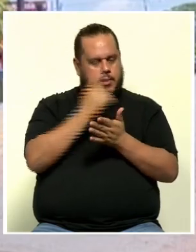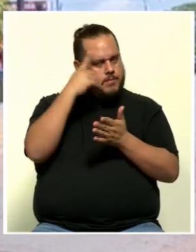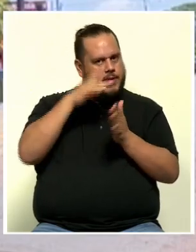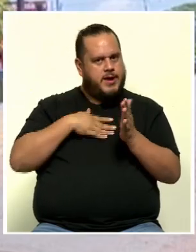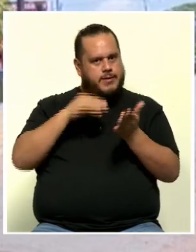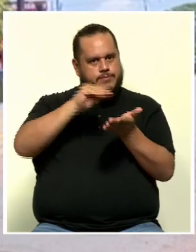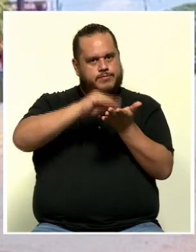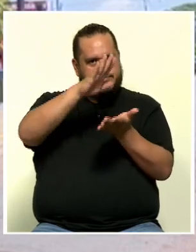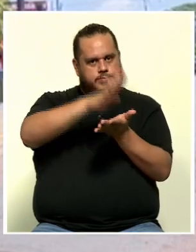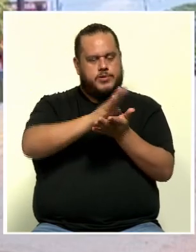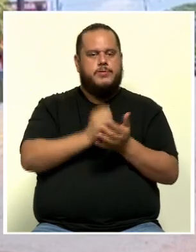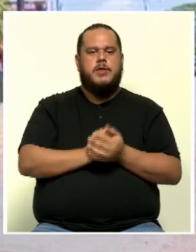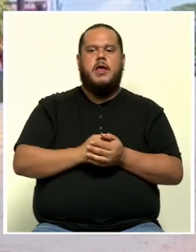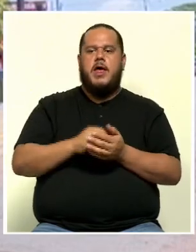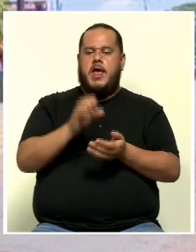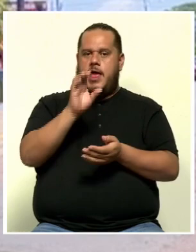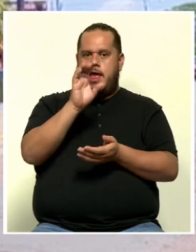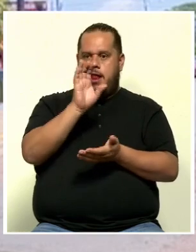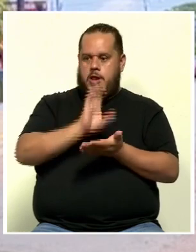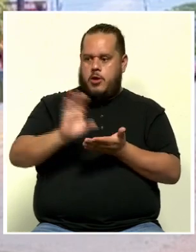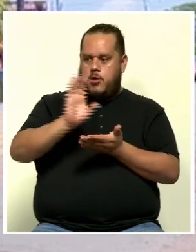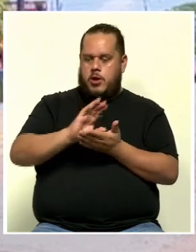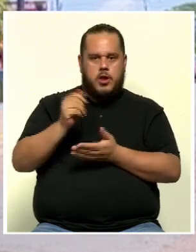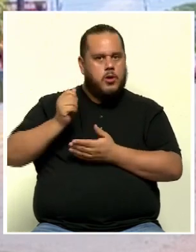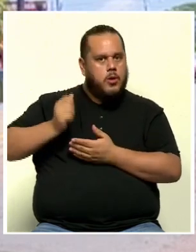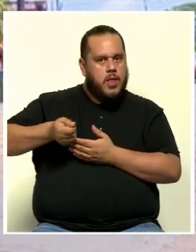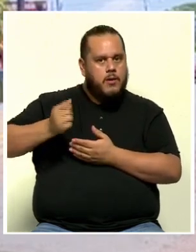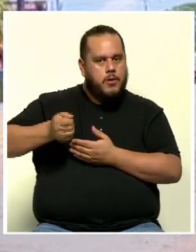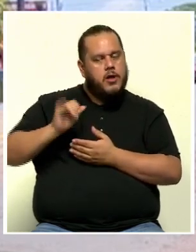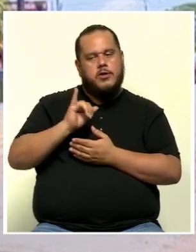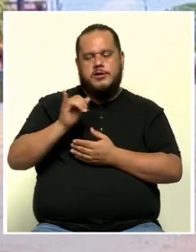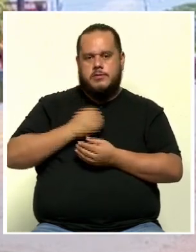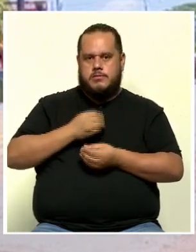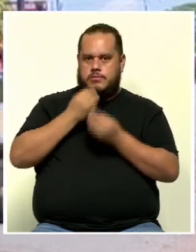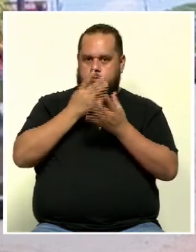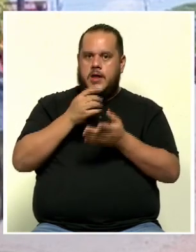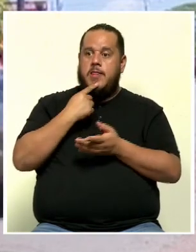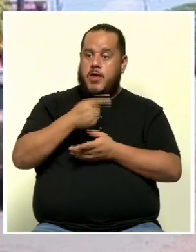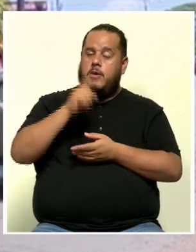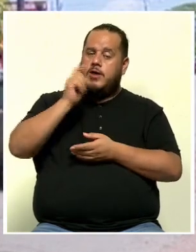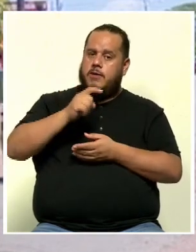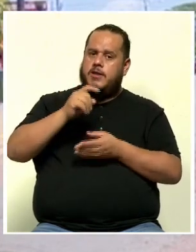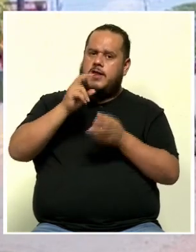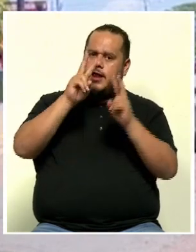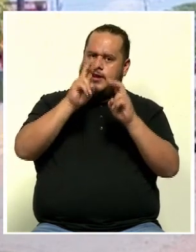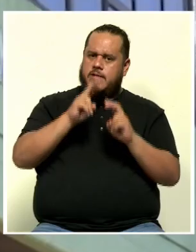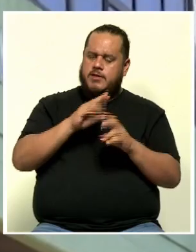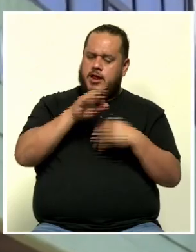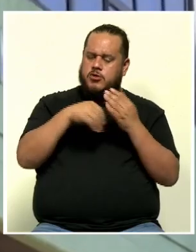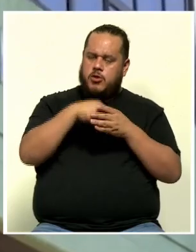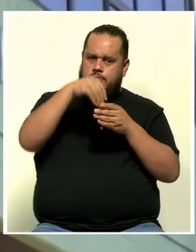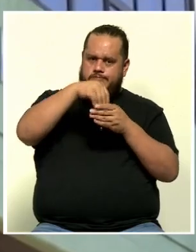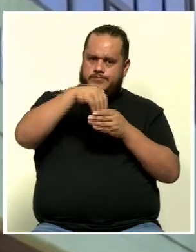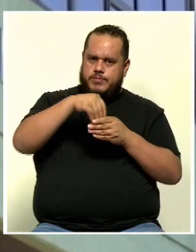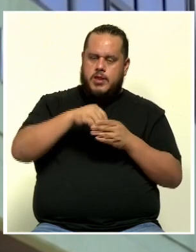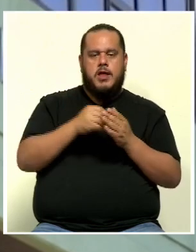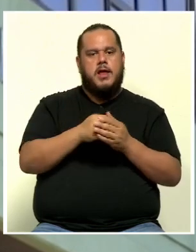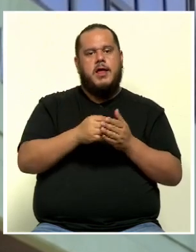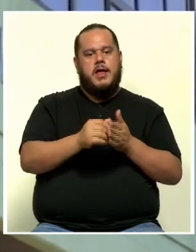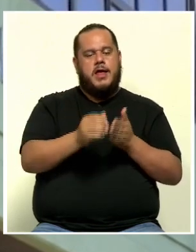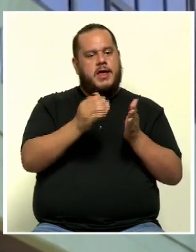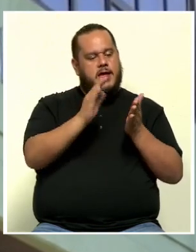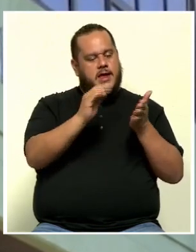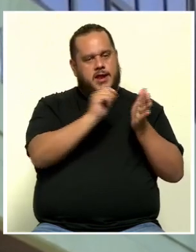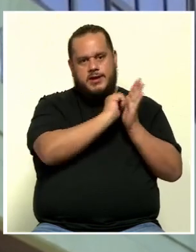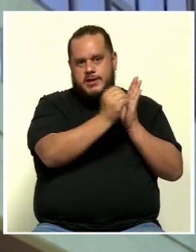Abogados también se pronunció ante el tema y solicitó a las partes involucradas la revisión del contenido. La Guía de Buenas Prácticas de Seguridad